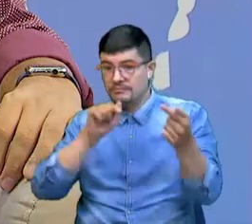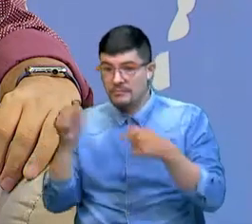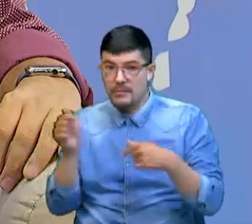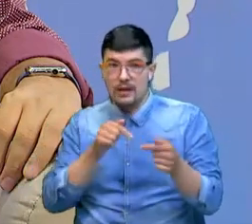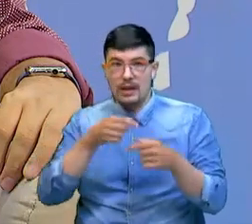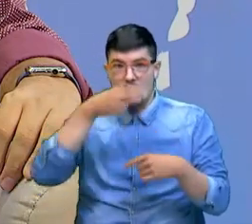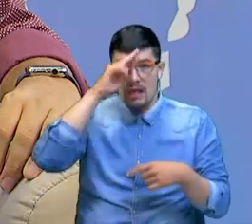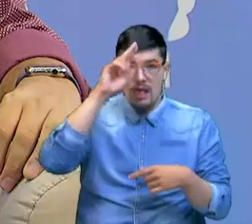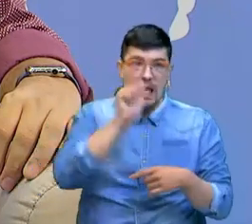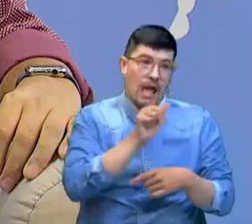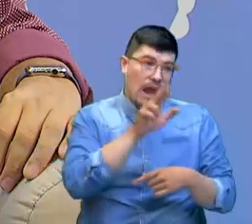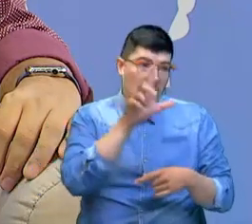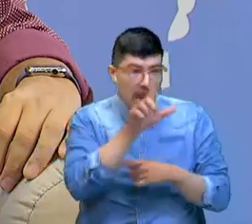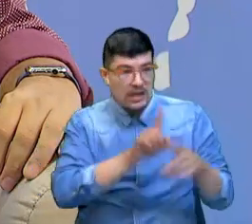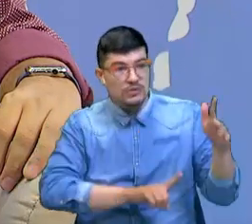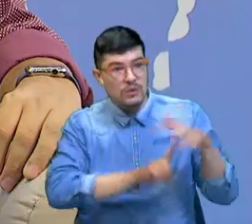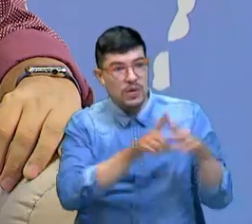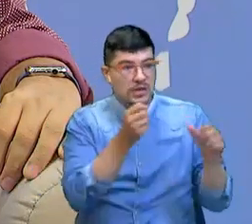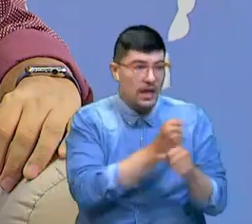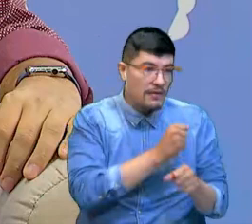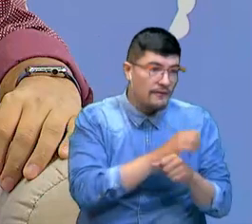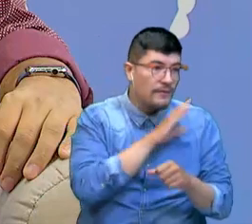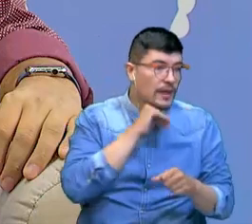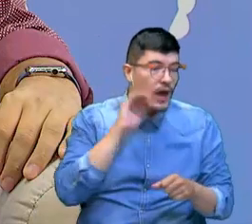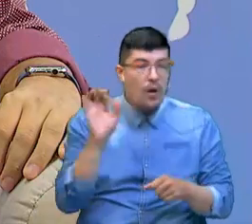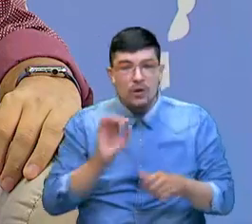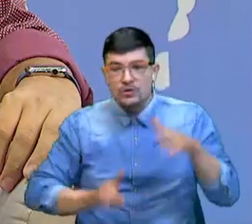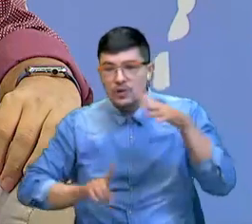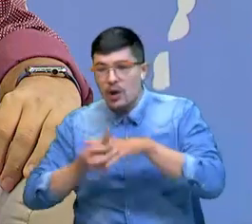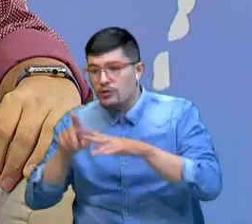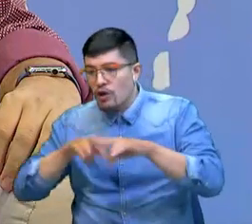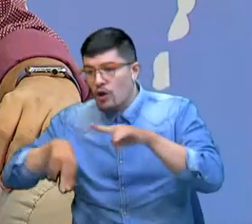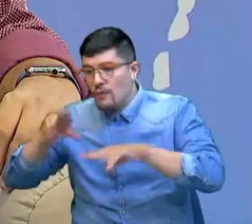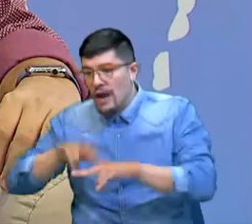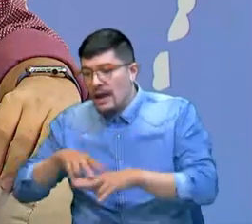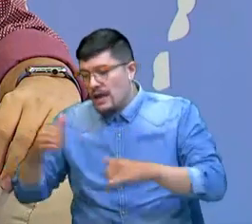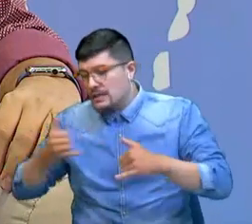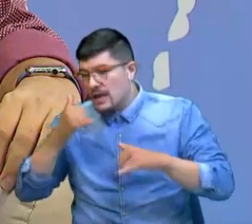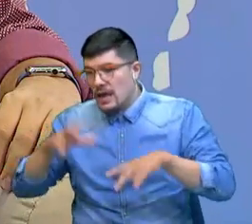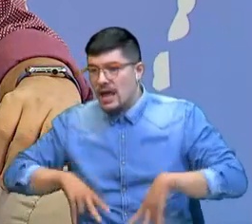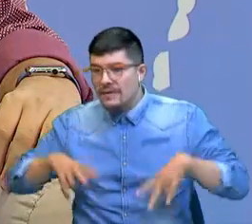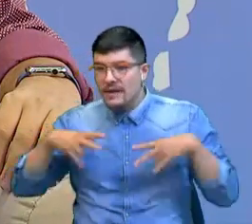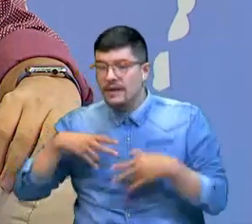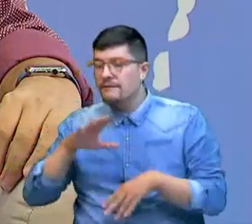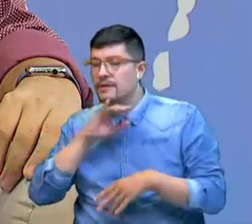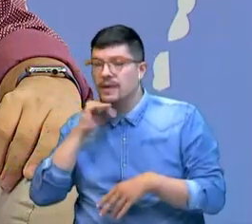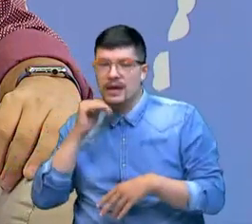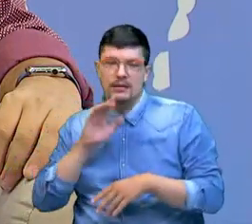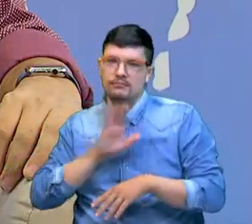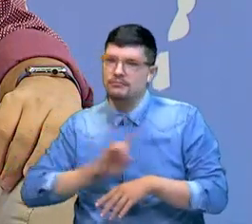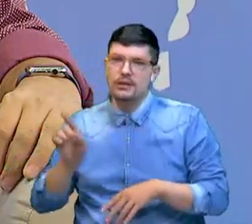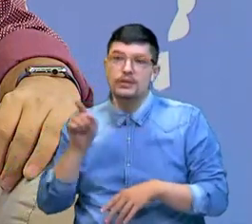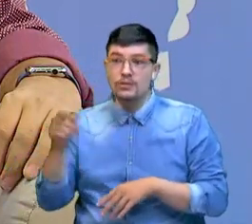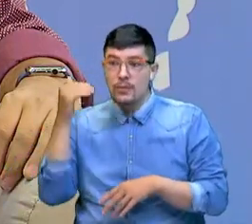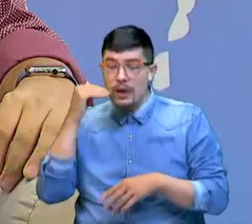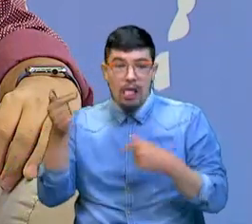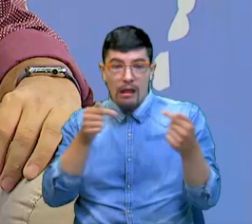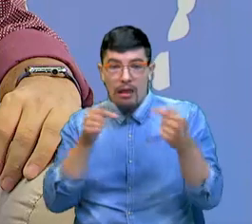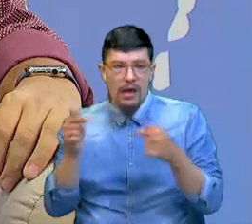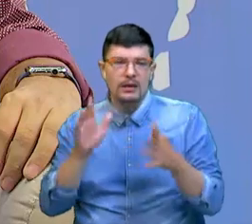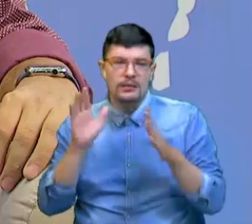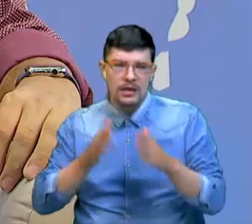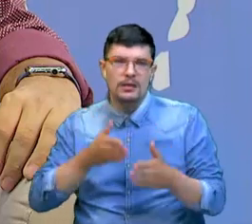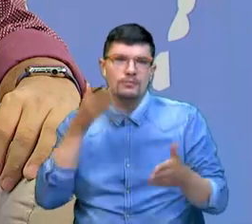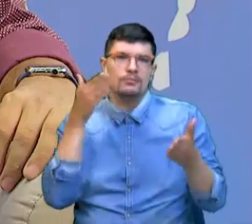ejemplo, por parte de la televidente, que su origen es laboral, le corresponderá demandar este dictamen ante un juez de